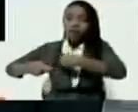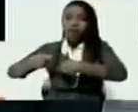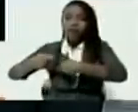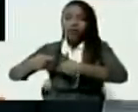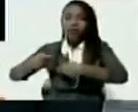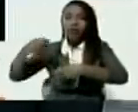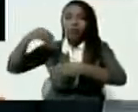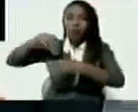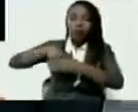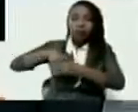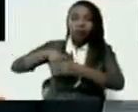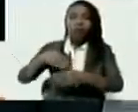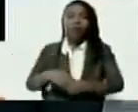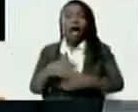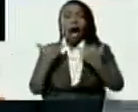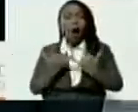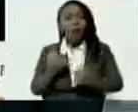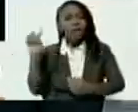Ahora, Venezuela